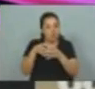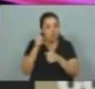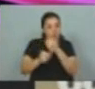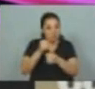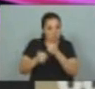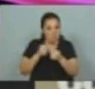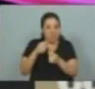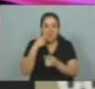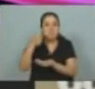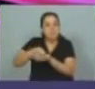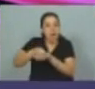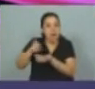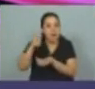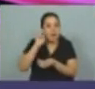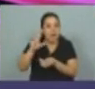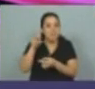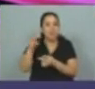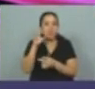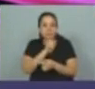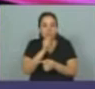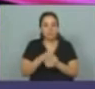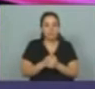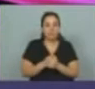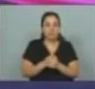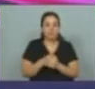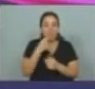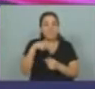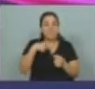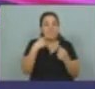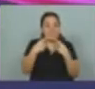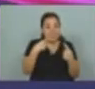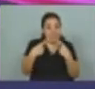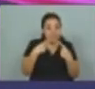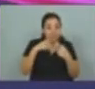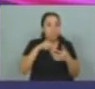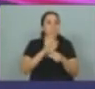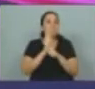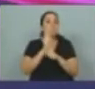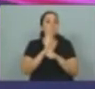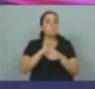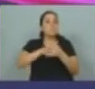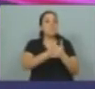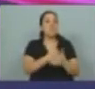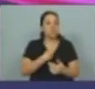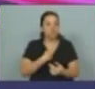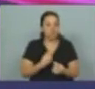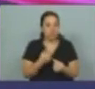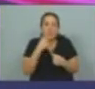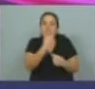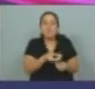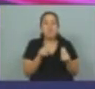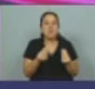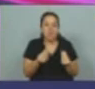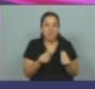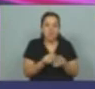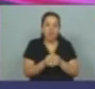favores periodísticos del conductor. Una nota realmente extorsiva. Y cuando digo extorsiva,